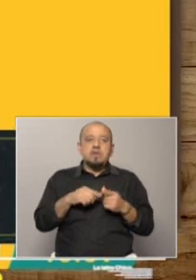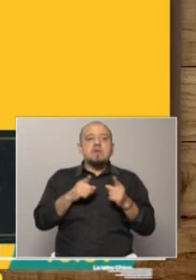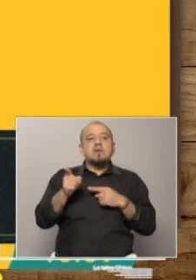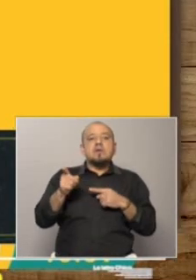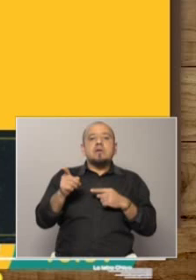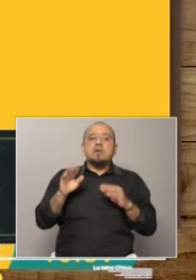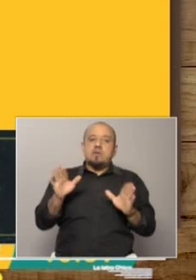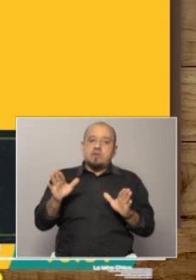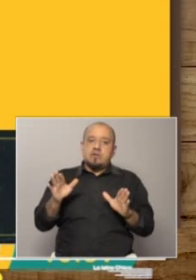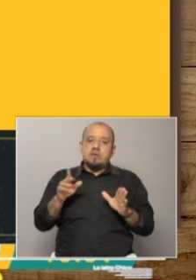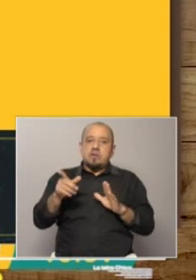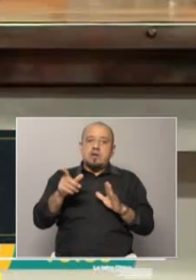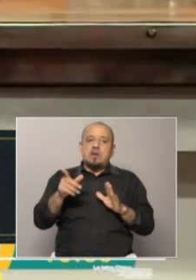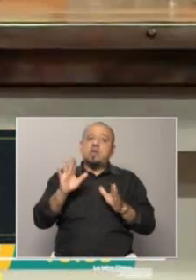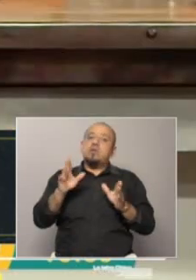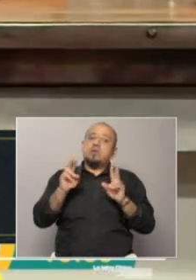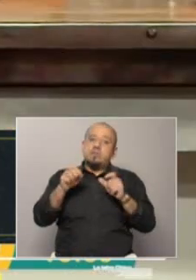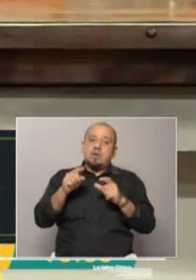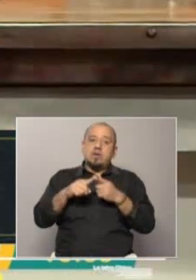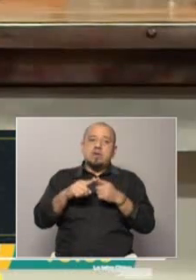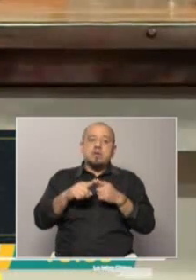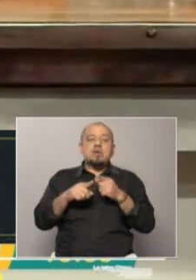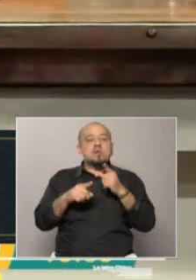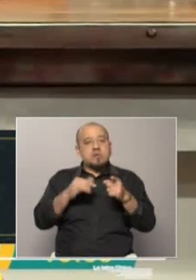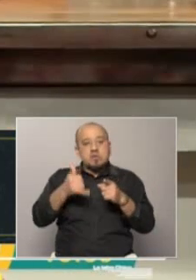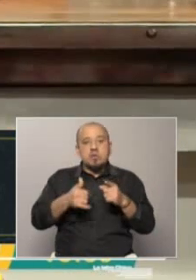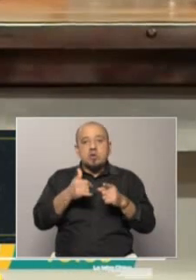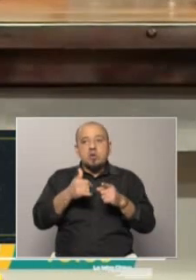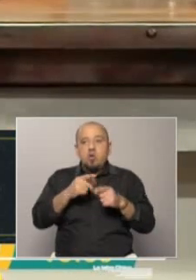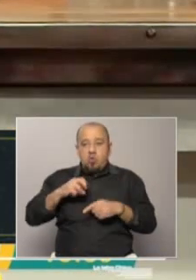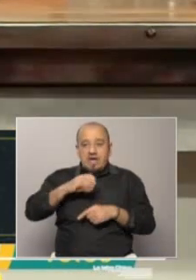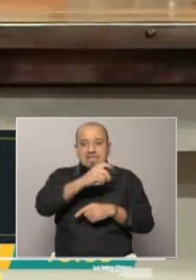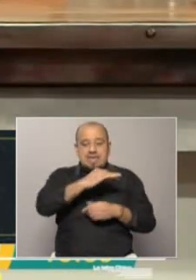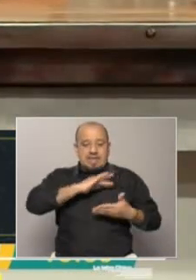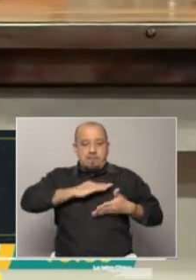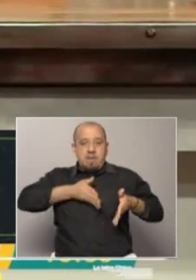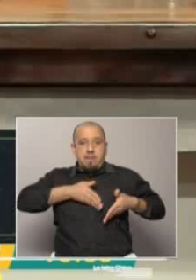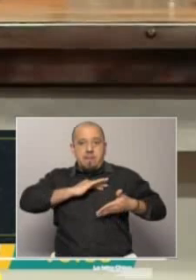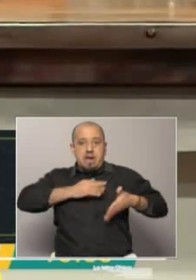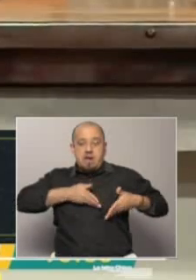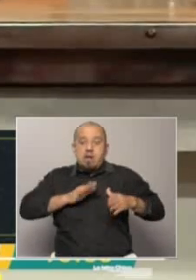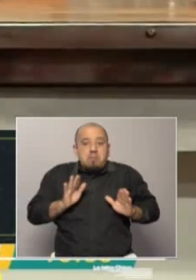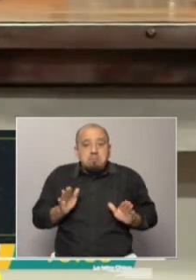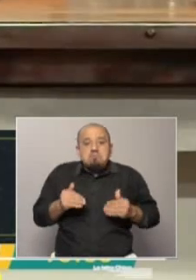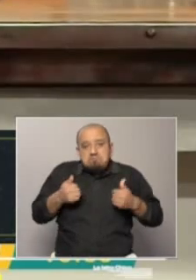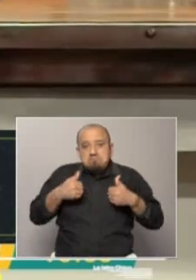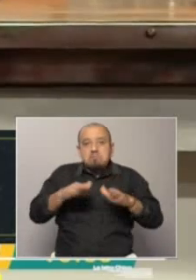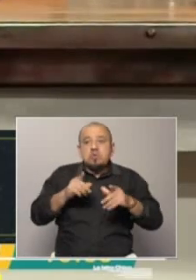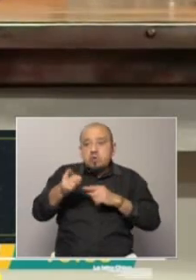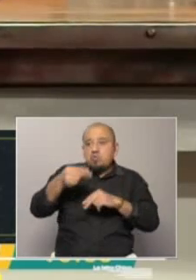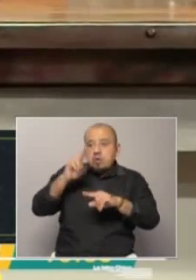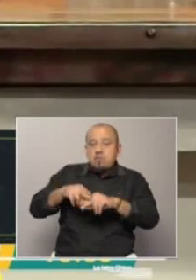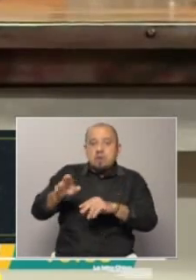estoy saliendo de la quimioterapia. Si tienen que tener un cáncer de mama como yo, lo primero que tienen que decir, yo a vos te